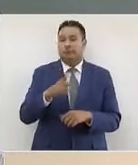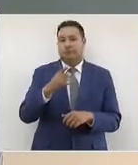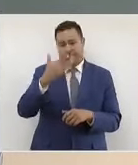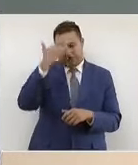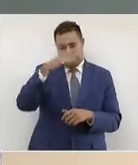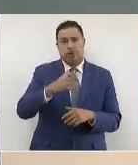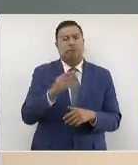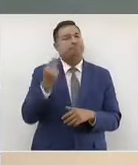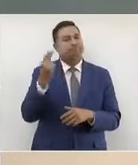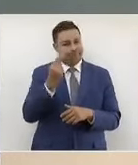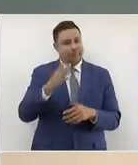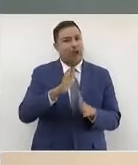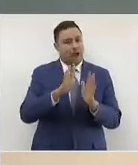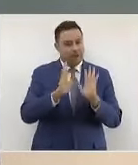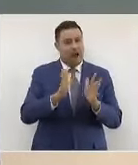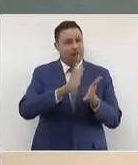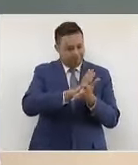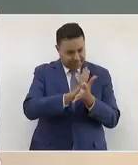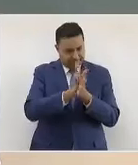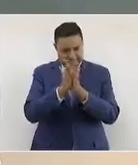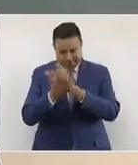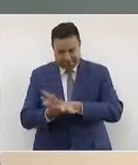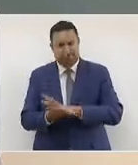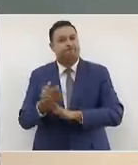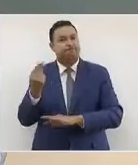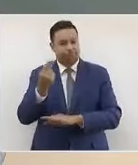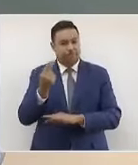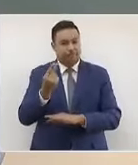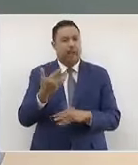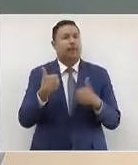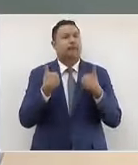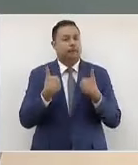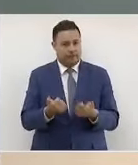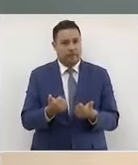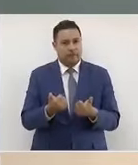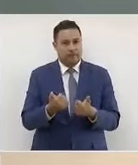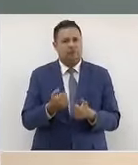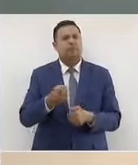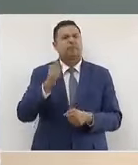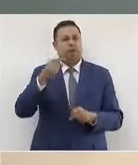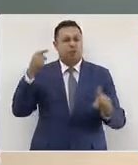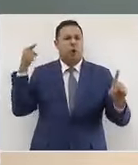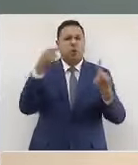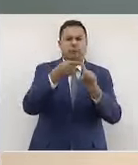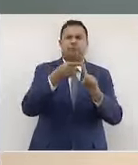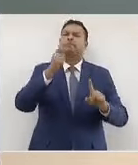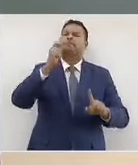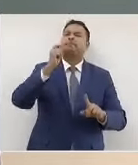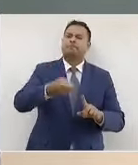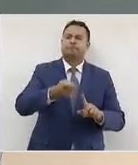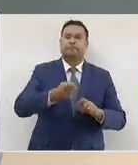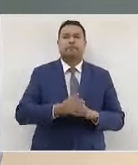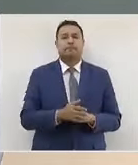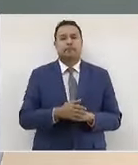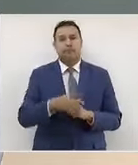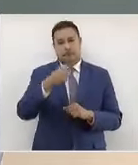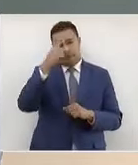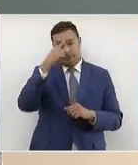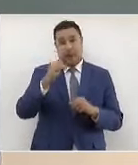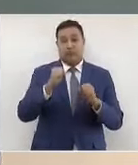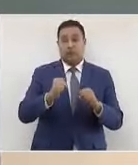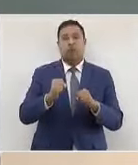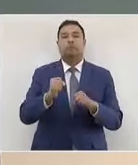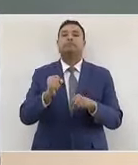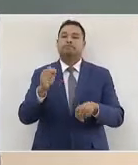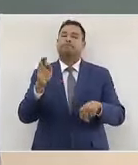cambio de rumbo en el Sistema Nacional de Salud, conscientes de que el único y firme objetivo de este proyecto es garantizar el derecho a